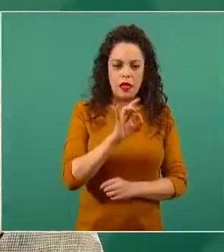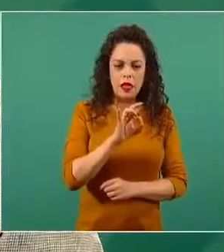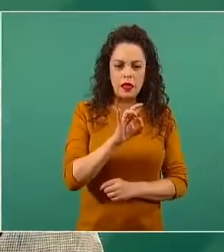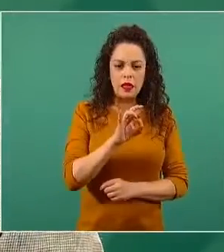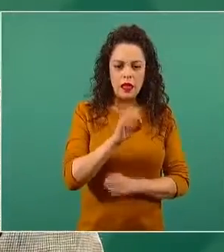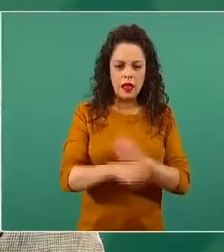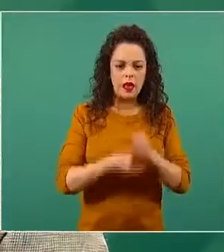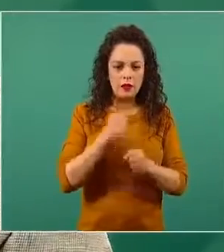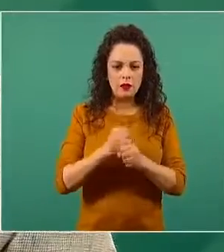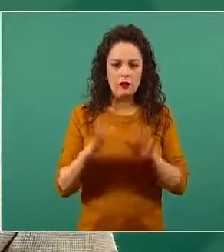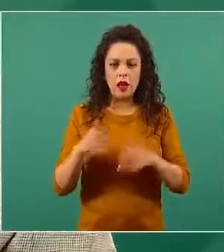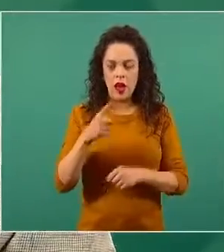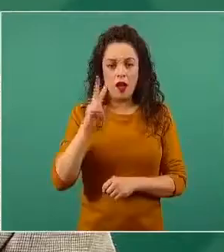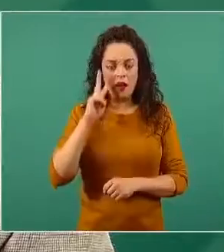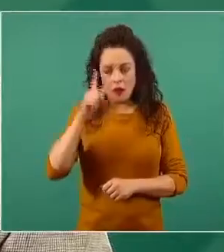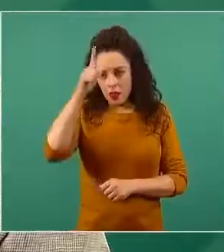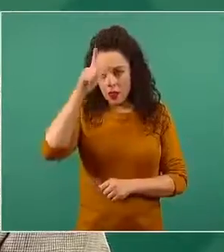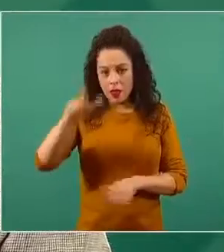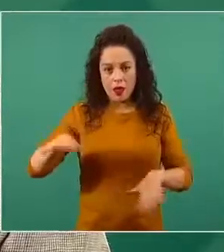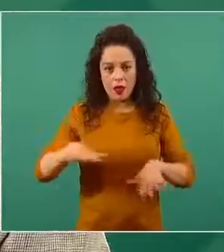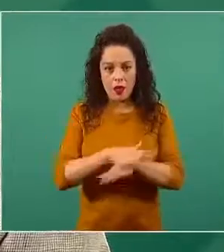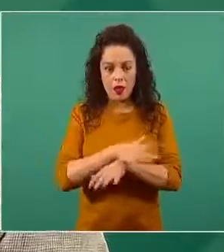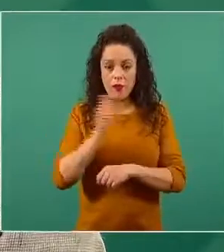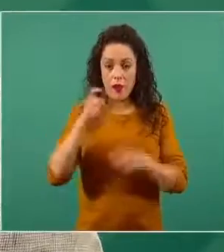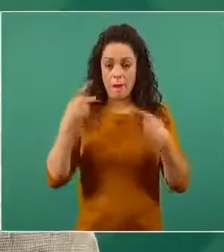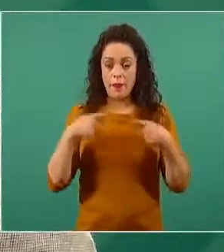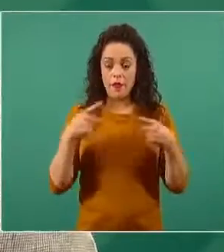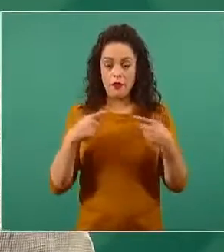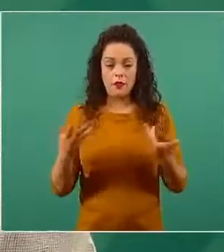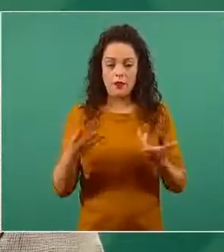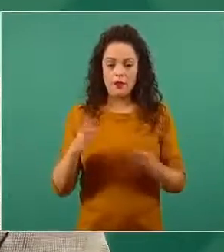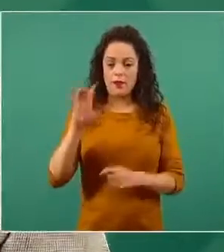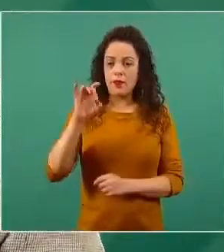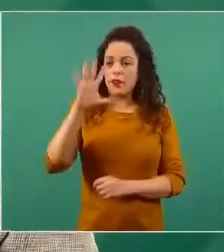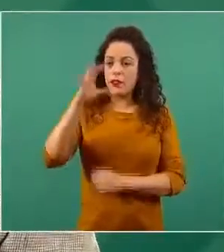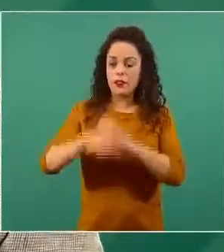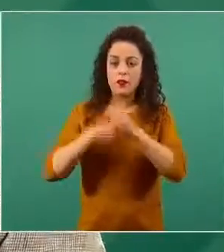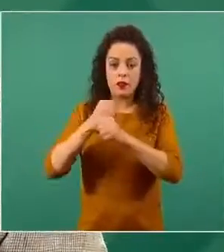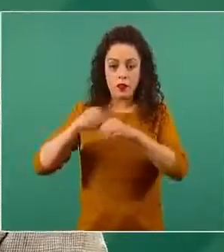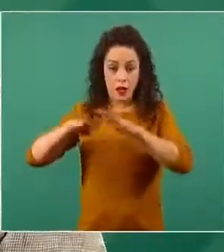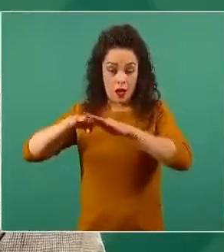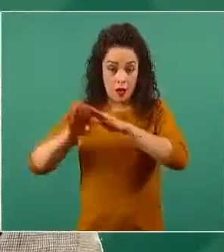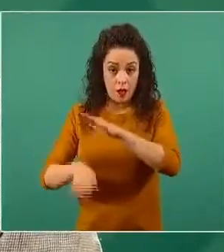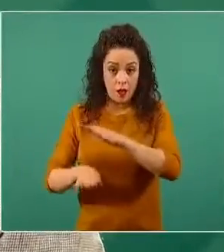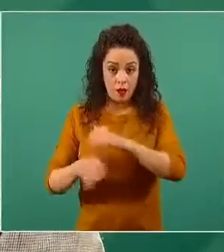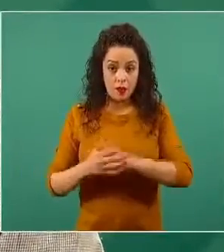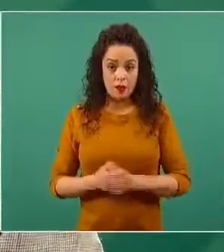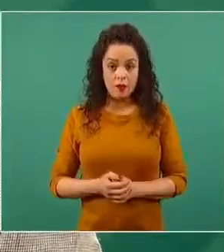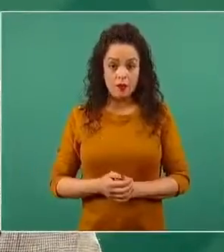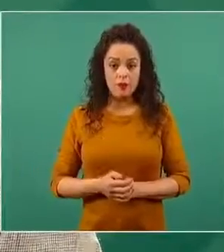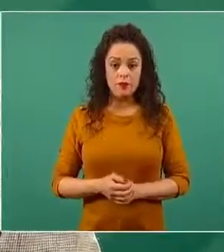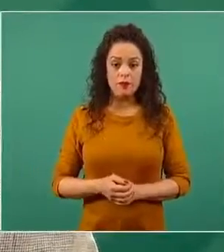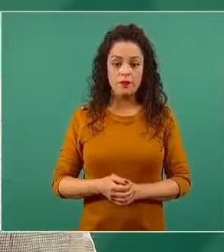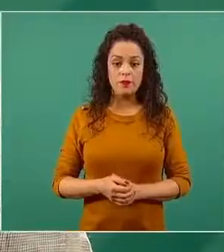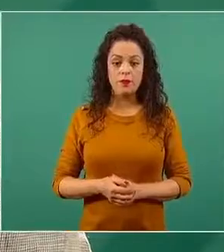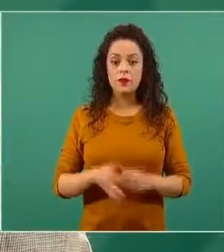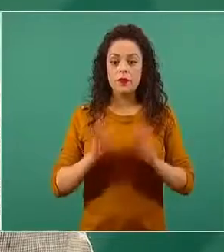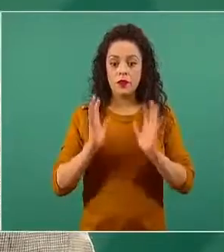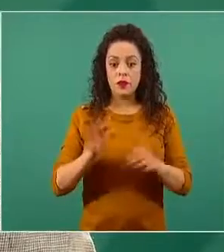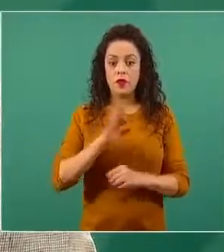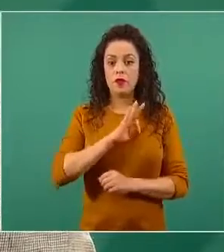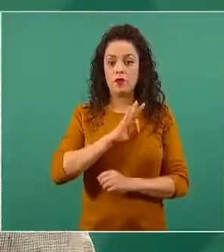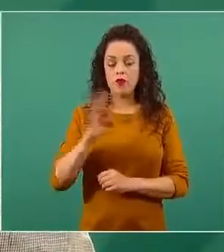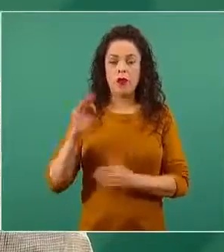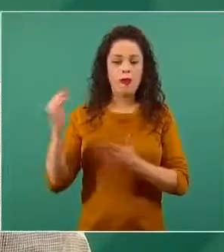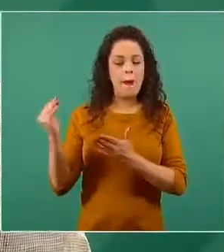notorio, en donde personas menores de 35 años para abajo ya tienen un riesgo sustancialmente